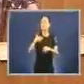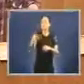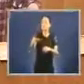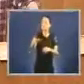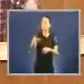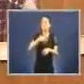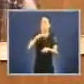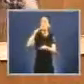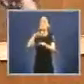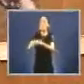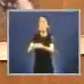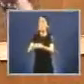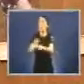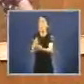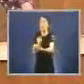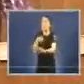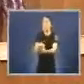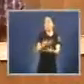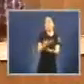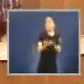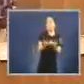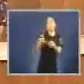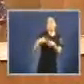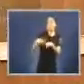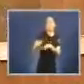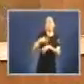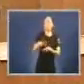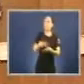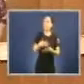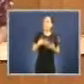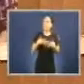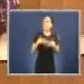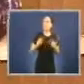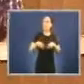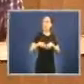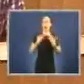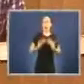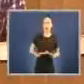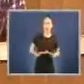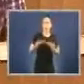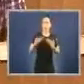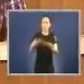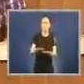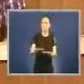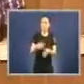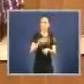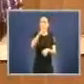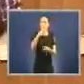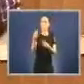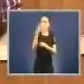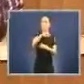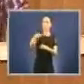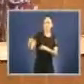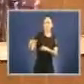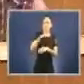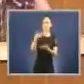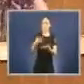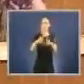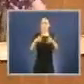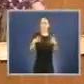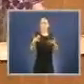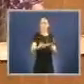aplique o que aquí se pode aprobar, pode ser un alivio, unha axuda para moitas persoas, para os que o recibo do imposto de